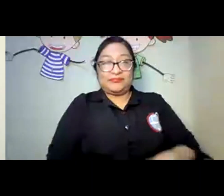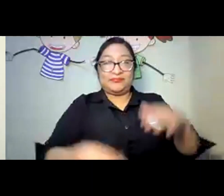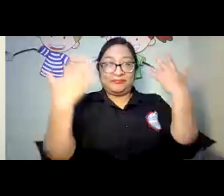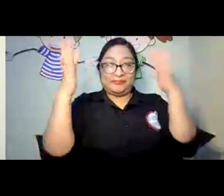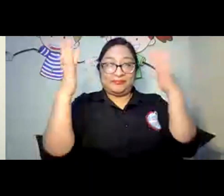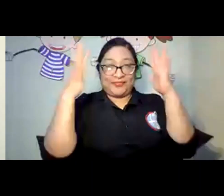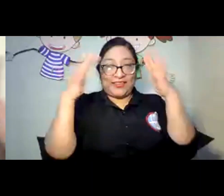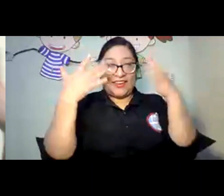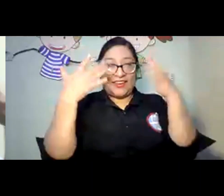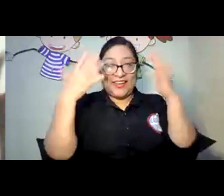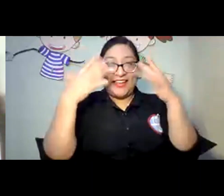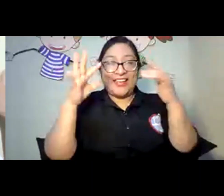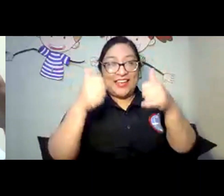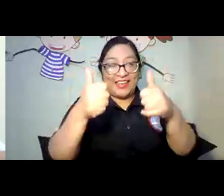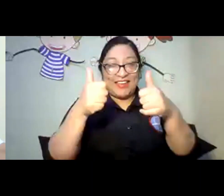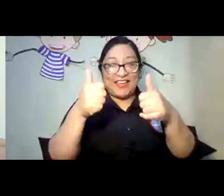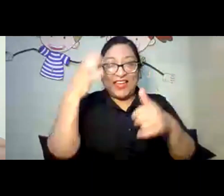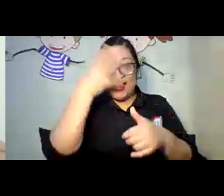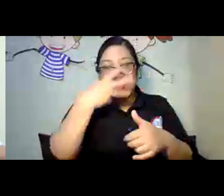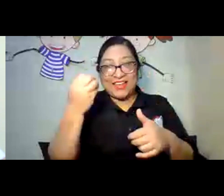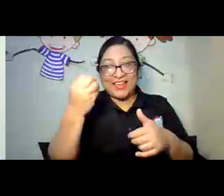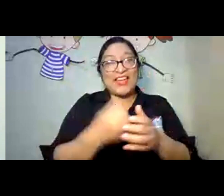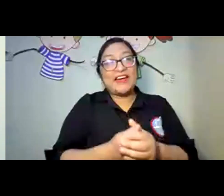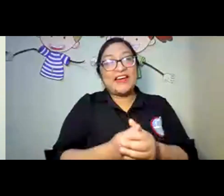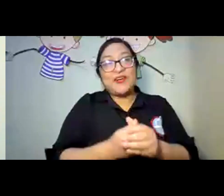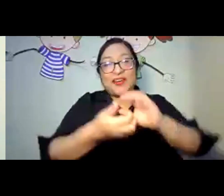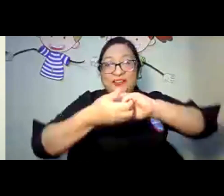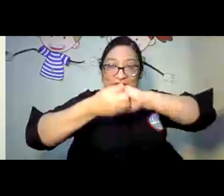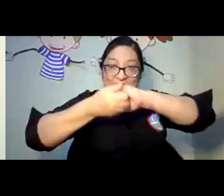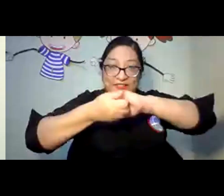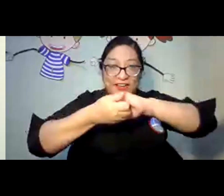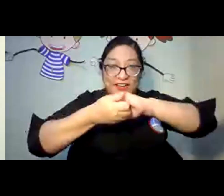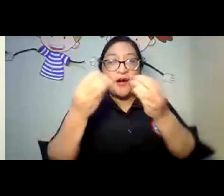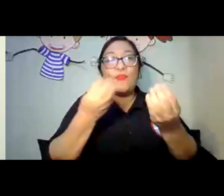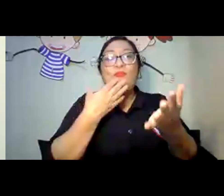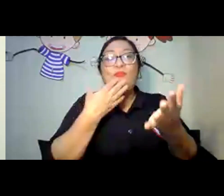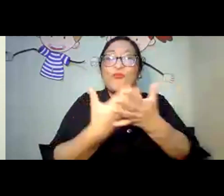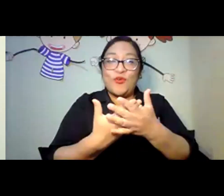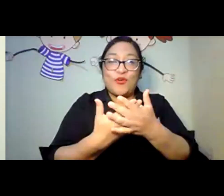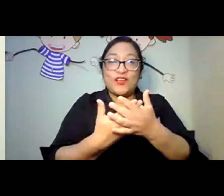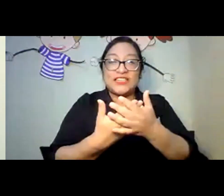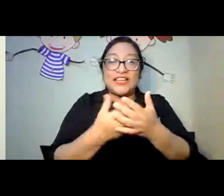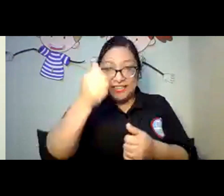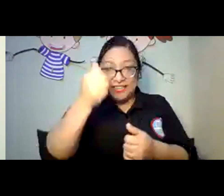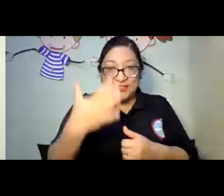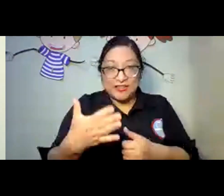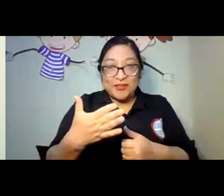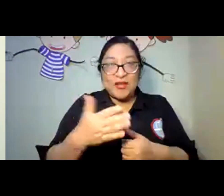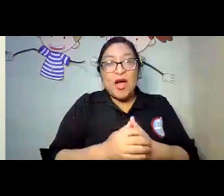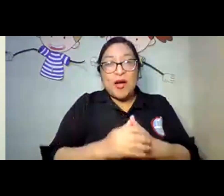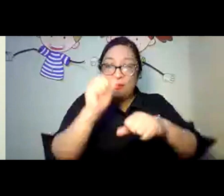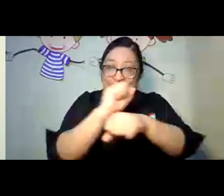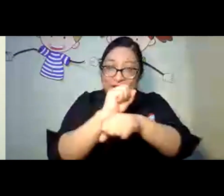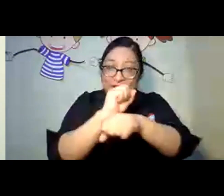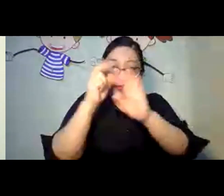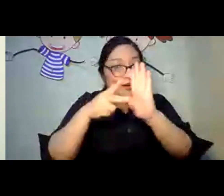¡Bien! ¡Qué bonito! ¡Felicidades! Muchas gracias, compañeras, por haber elaborado este video. Qué